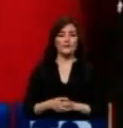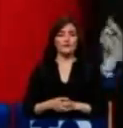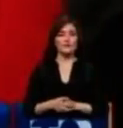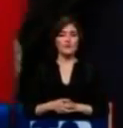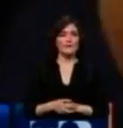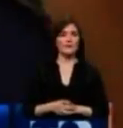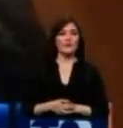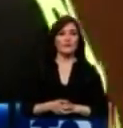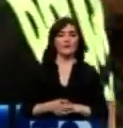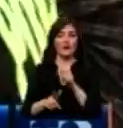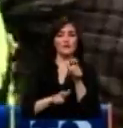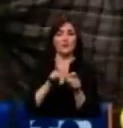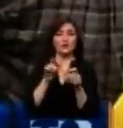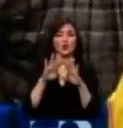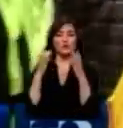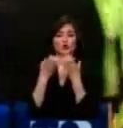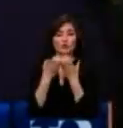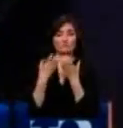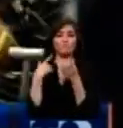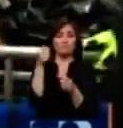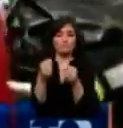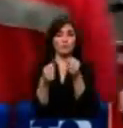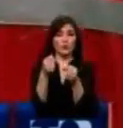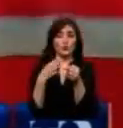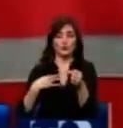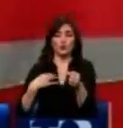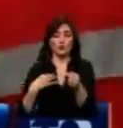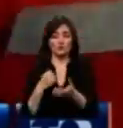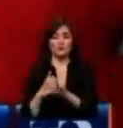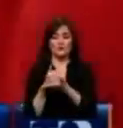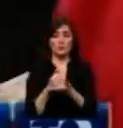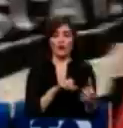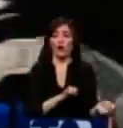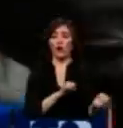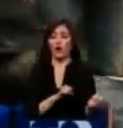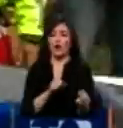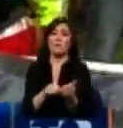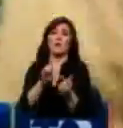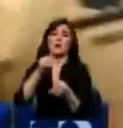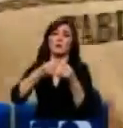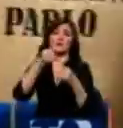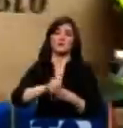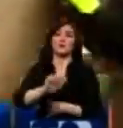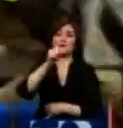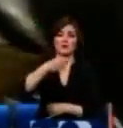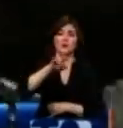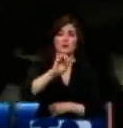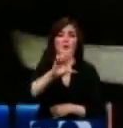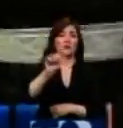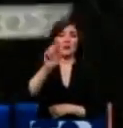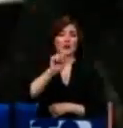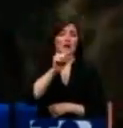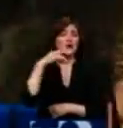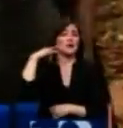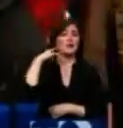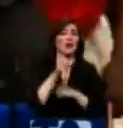Es el momento en que rescatistas de la Comisión de Tránsito y voluntarios ayudaban a cargar los cadáveres de los hermanos Aguilar, una niña de 3 años y un niño de 4, bajo